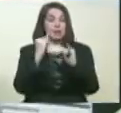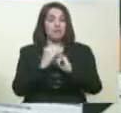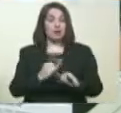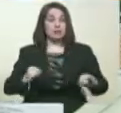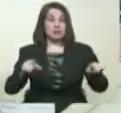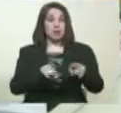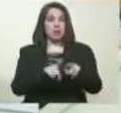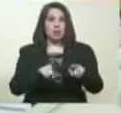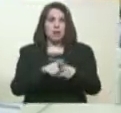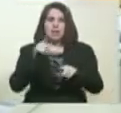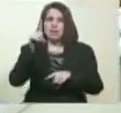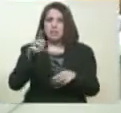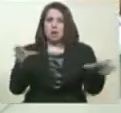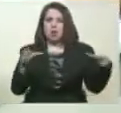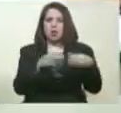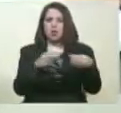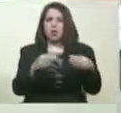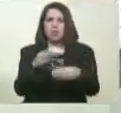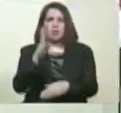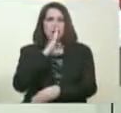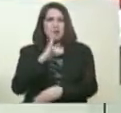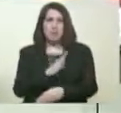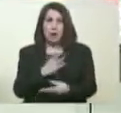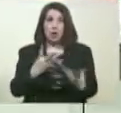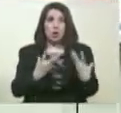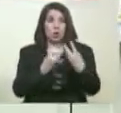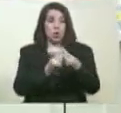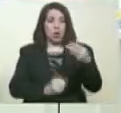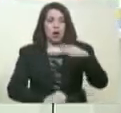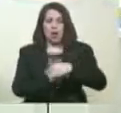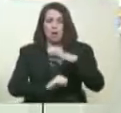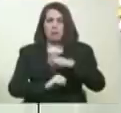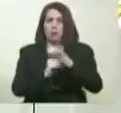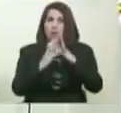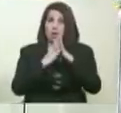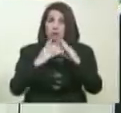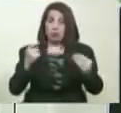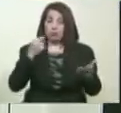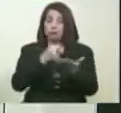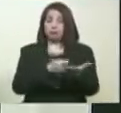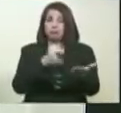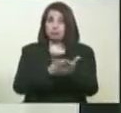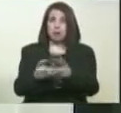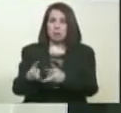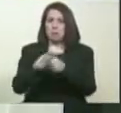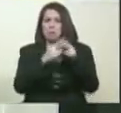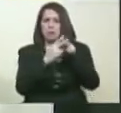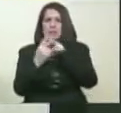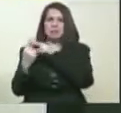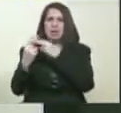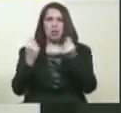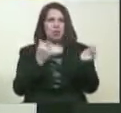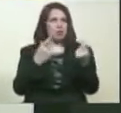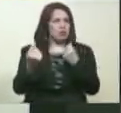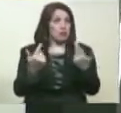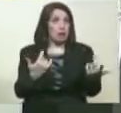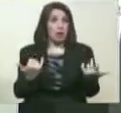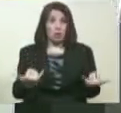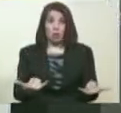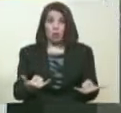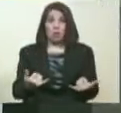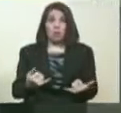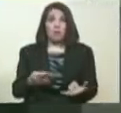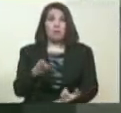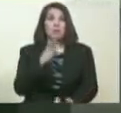Bancario, presidente, que acompaña todos ya los bancos. Tienen que financiar el desarrollo actual. Banco del Tesoro.